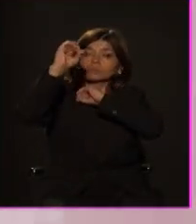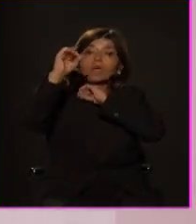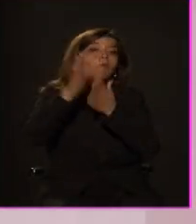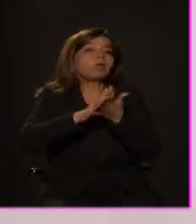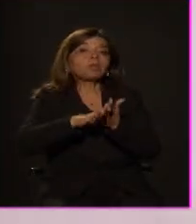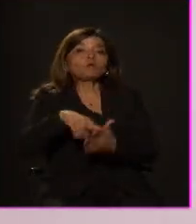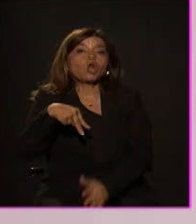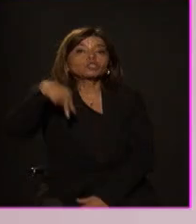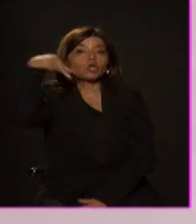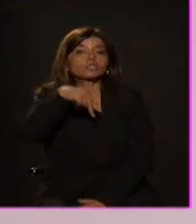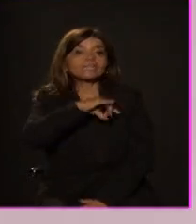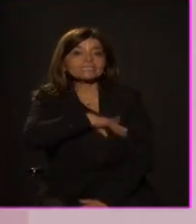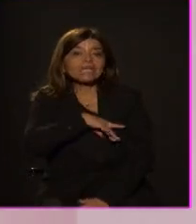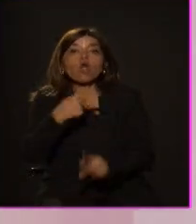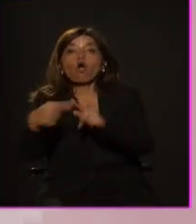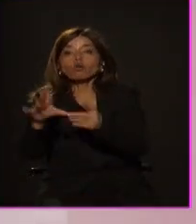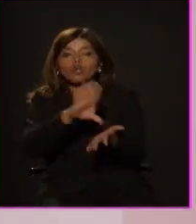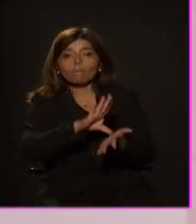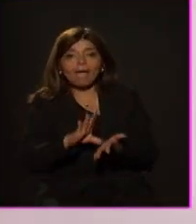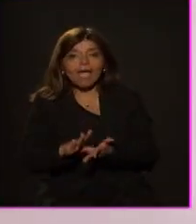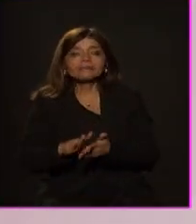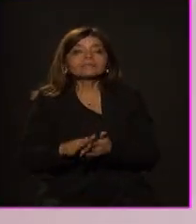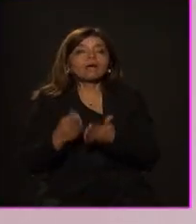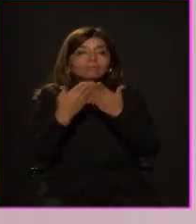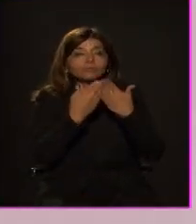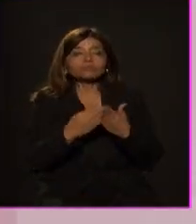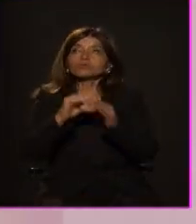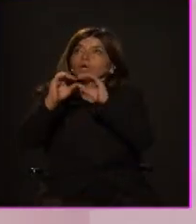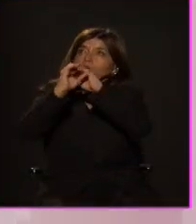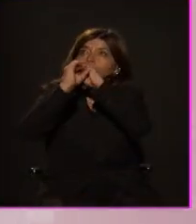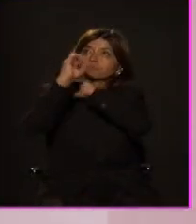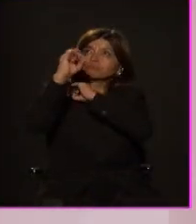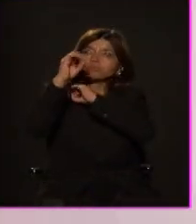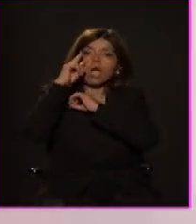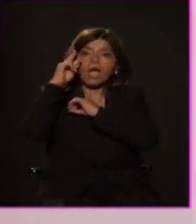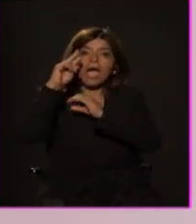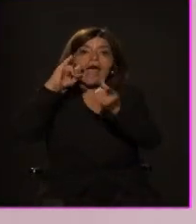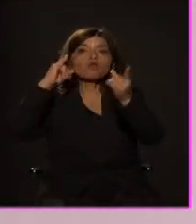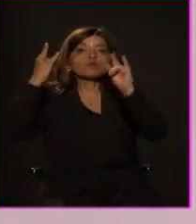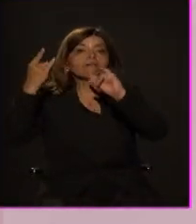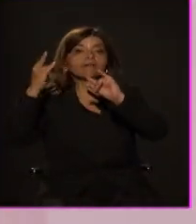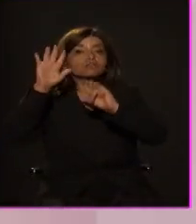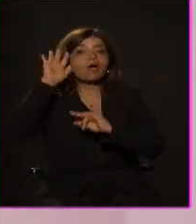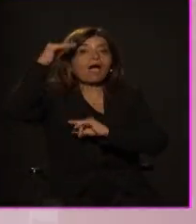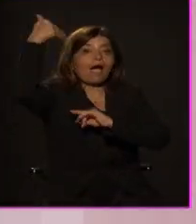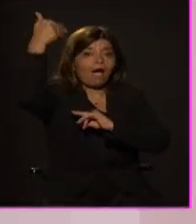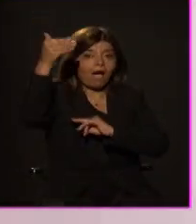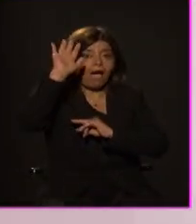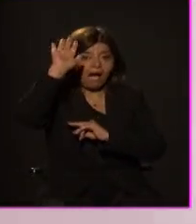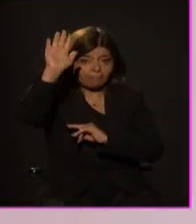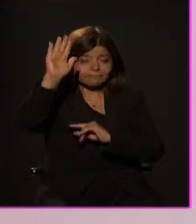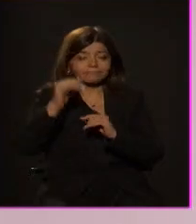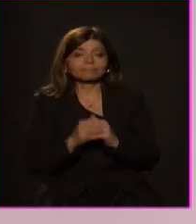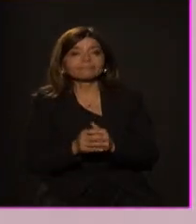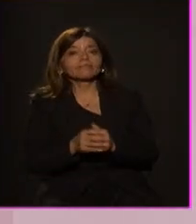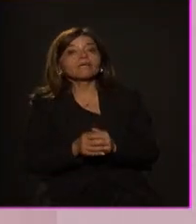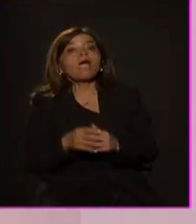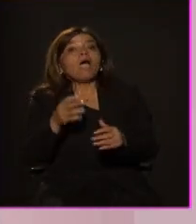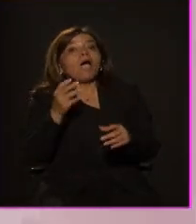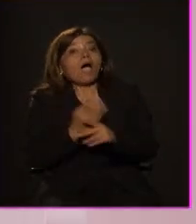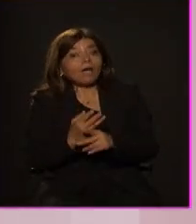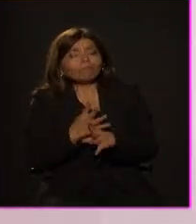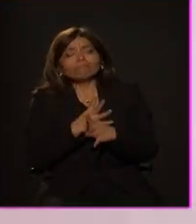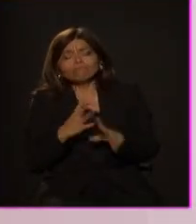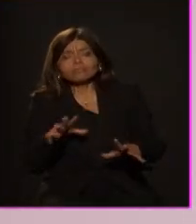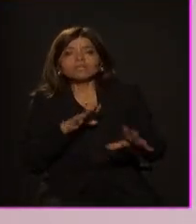países, y básicamente tenemos un entendimiento muy bueno del universo estático. Pero en realidad hay todavía muchas cosas por descubrir